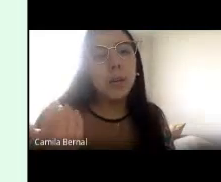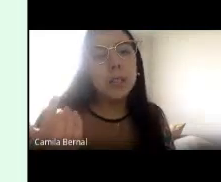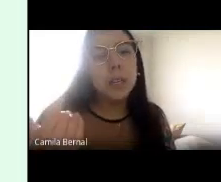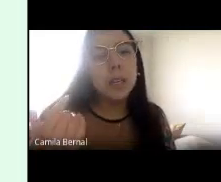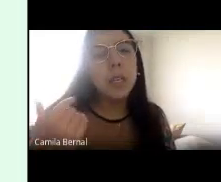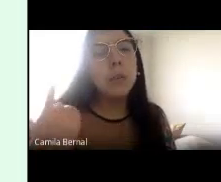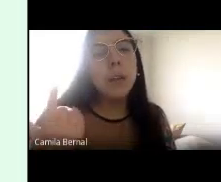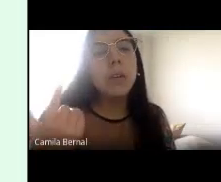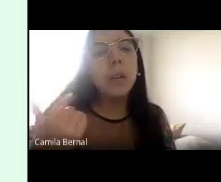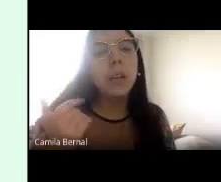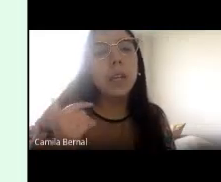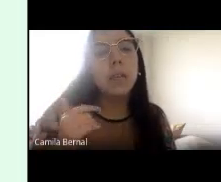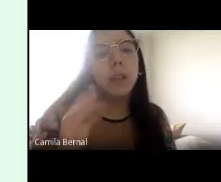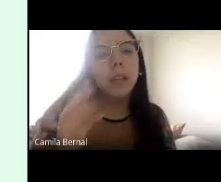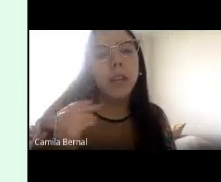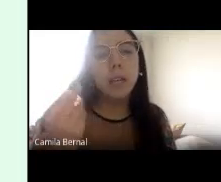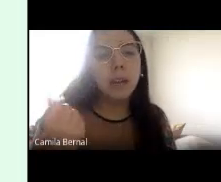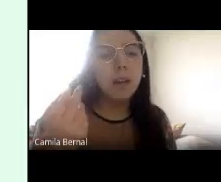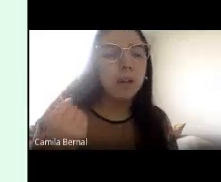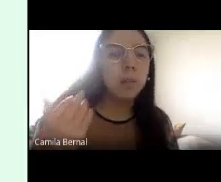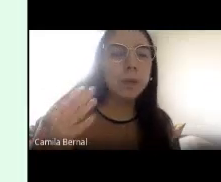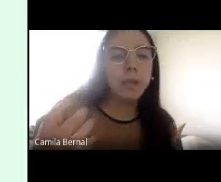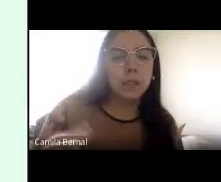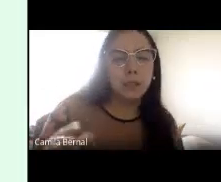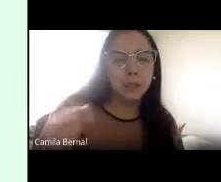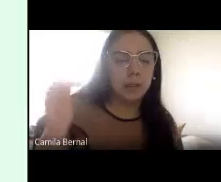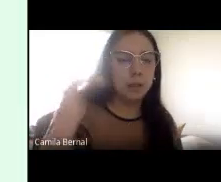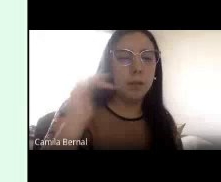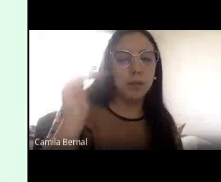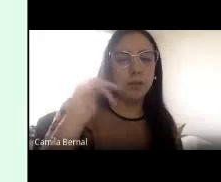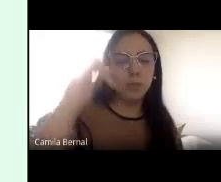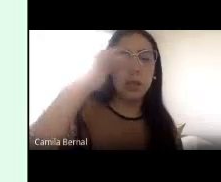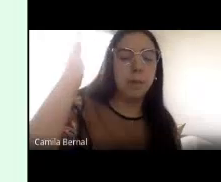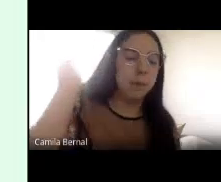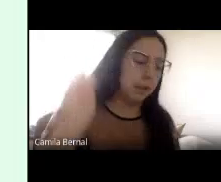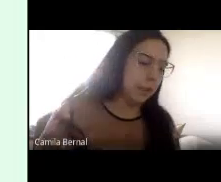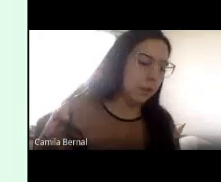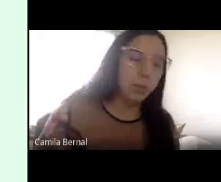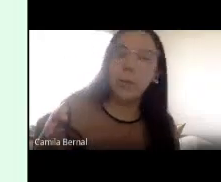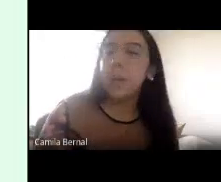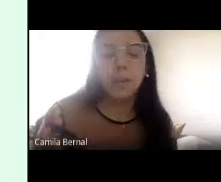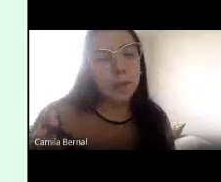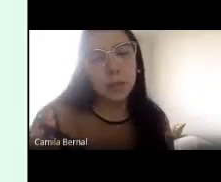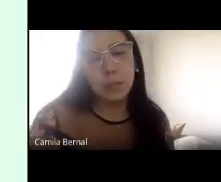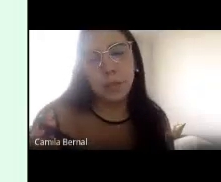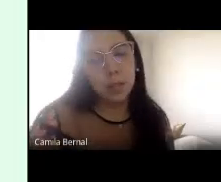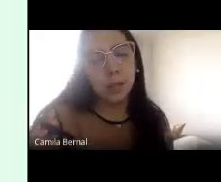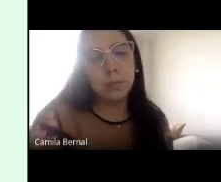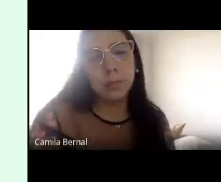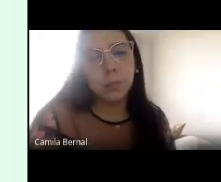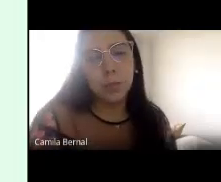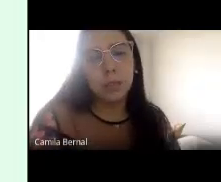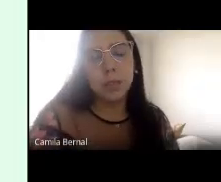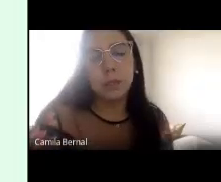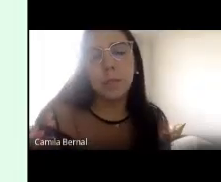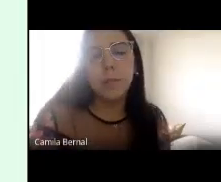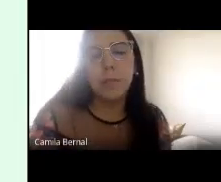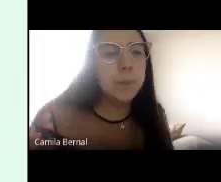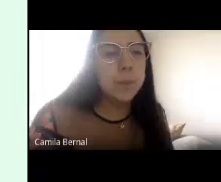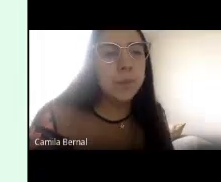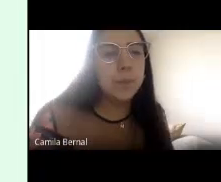arena gruesa y luego viene la grava o piedras de tamaño en la parte superior. Y eso es lo que queremos pues